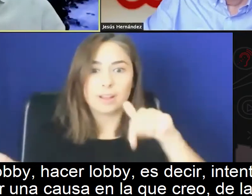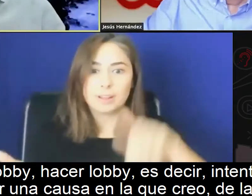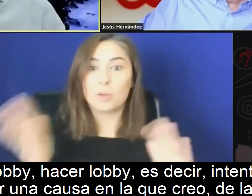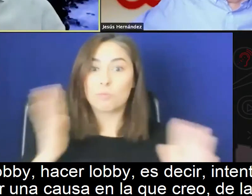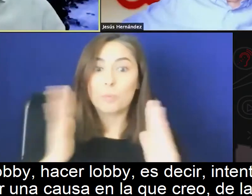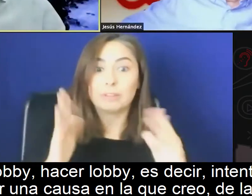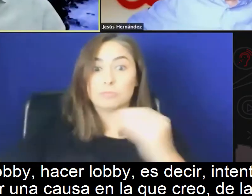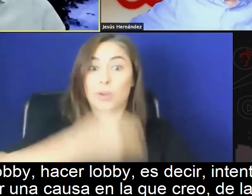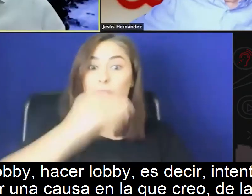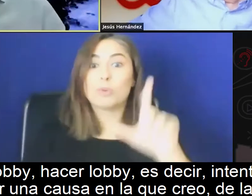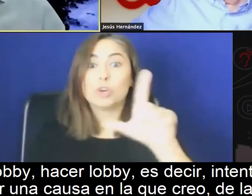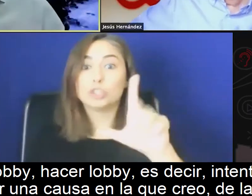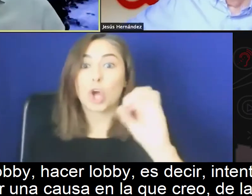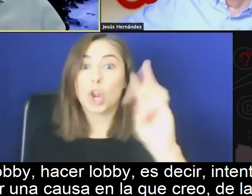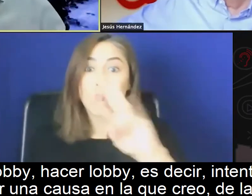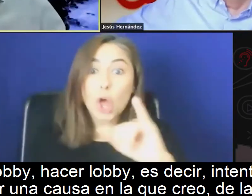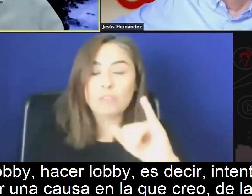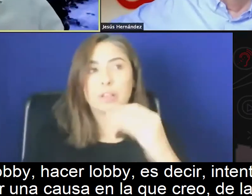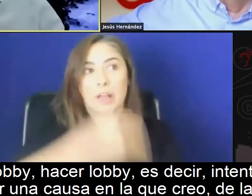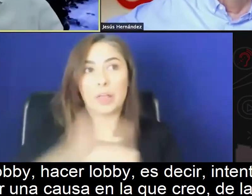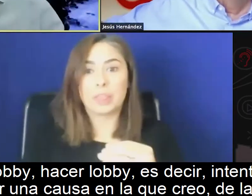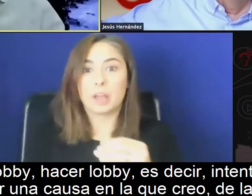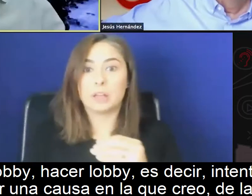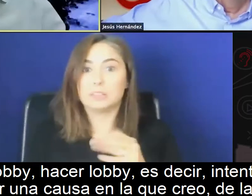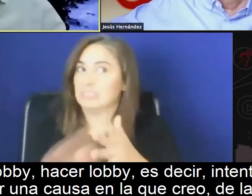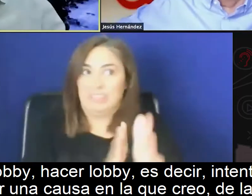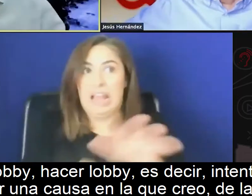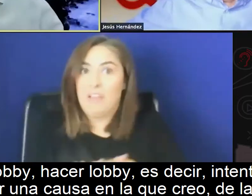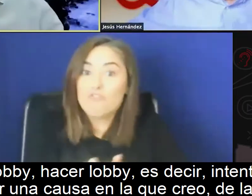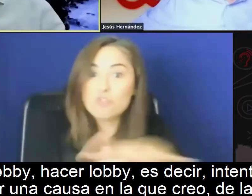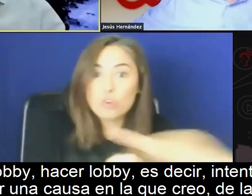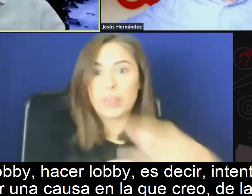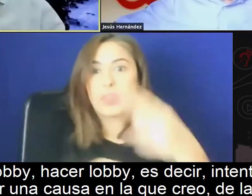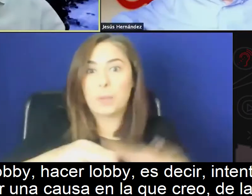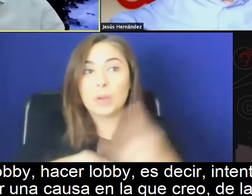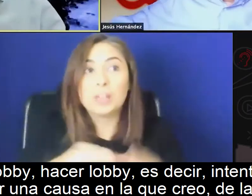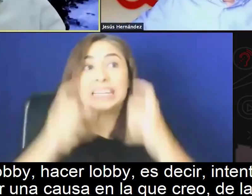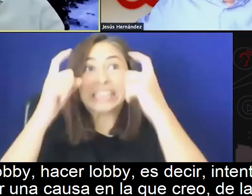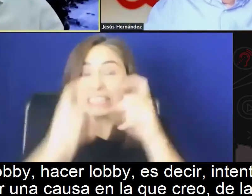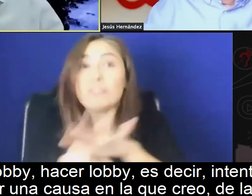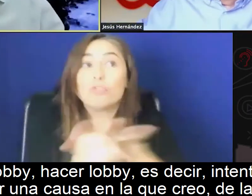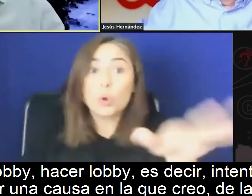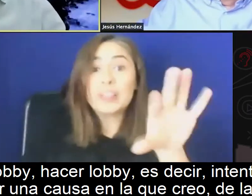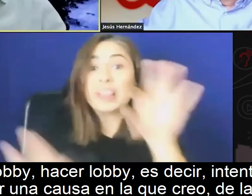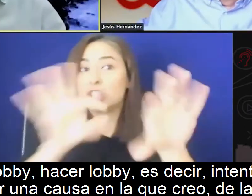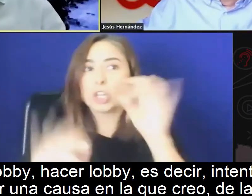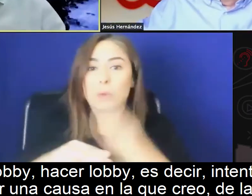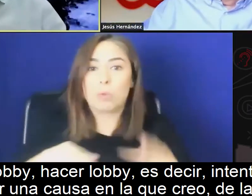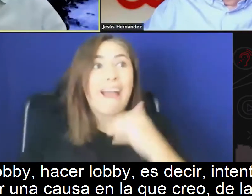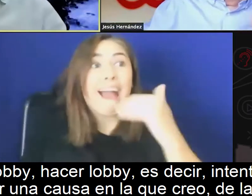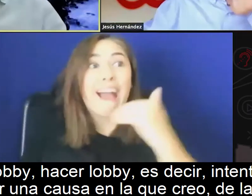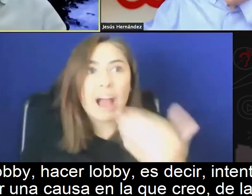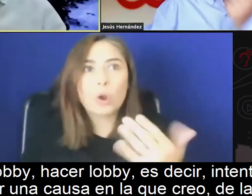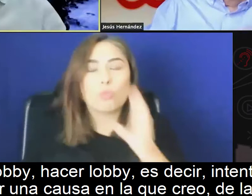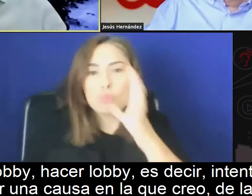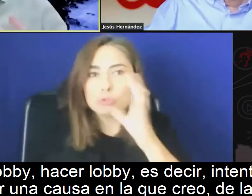lobby, pues hacer lobby, es decir, influencia política, intentar influir en las decisiones políticas por algo, por una causa en la que creo, en la que